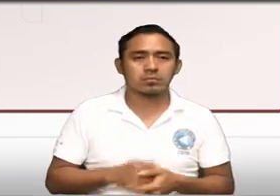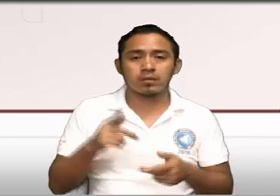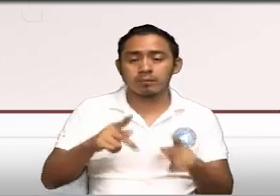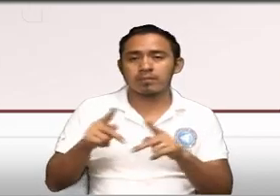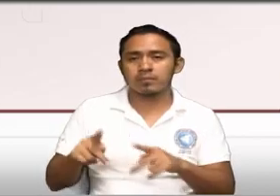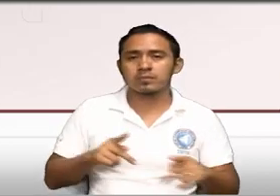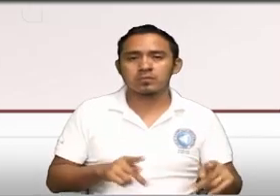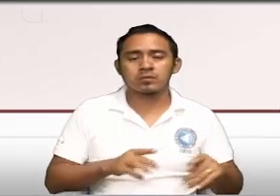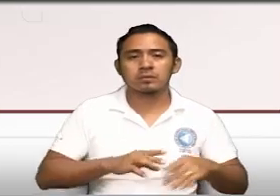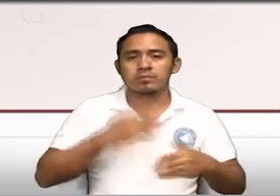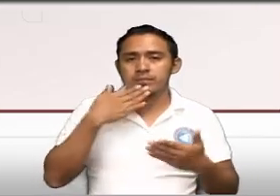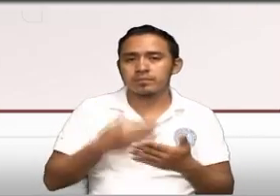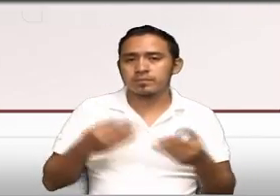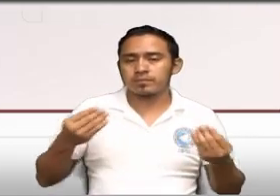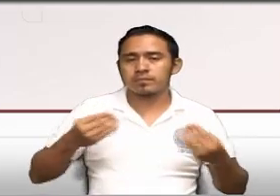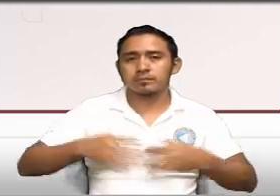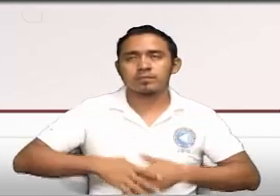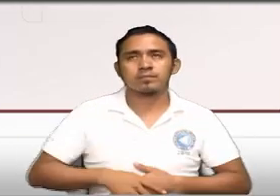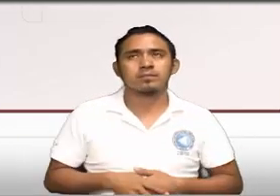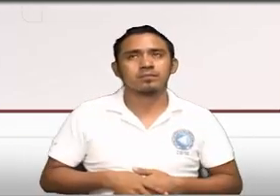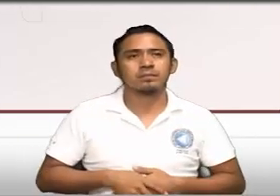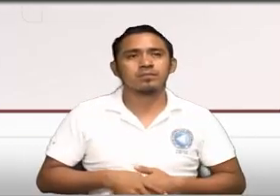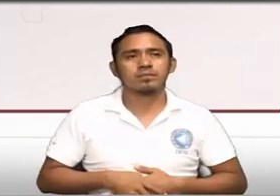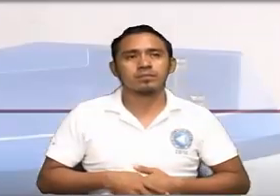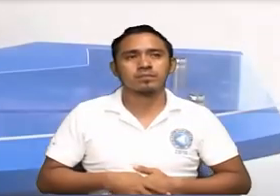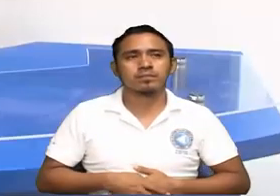población. Muchas gracias.